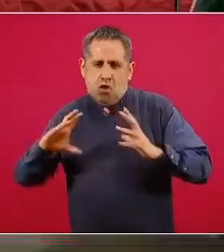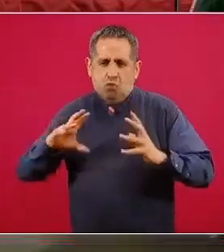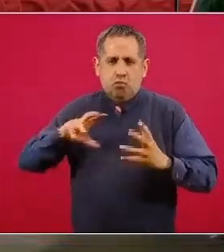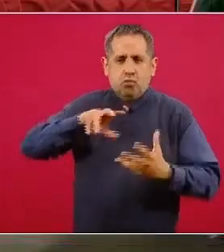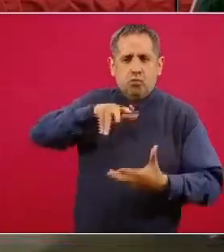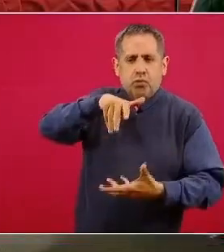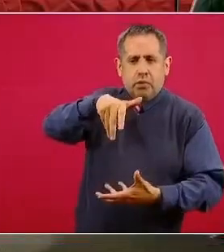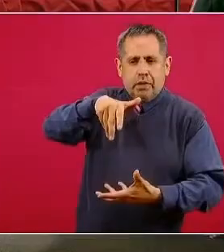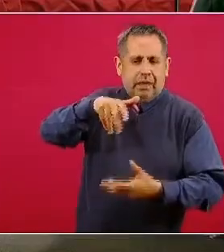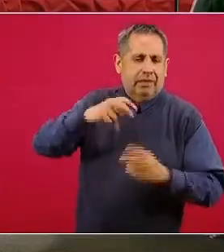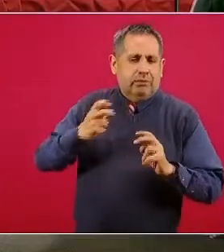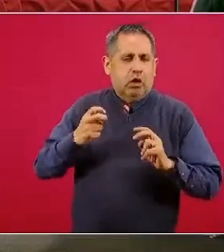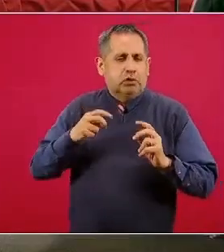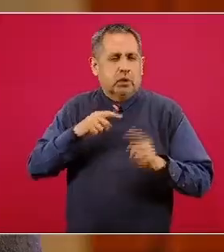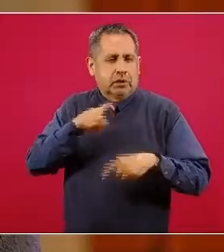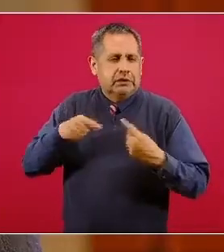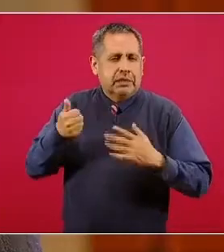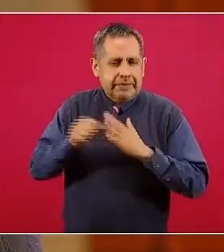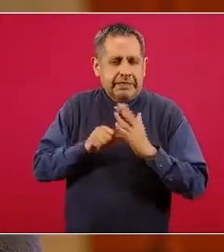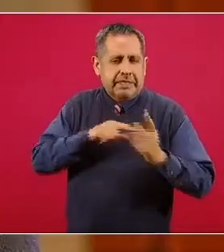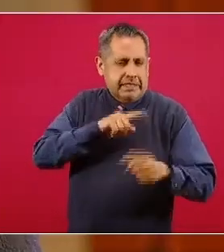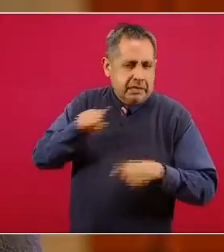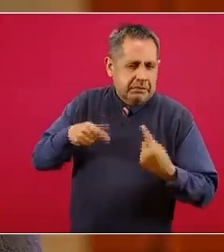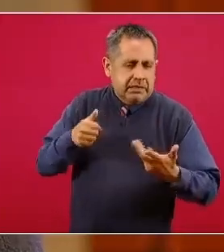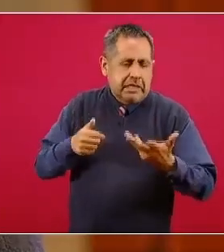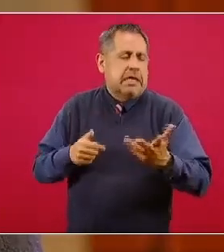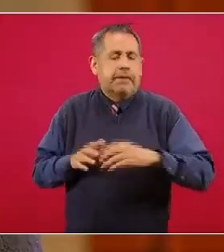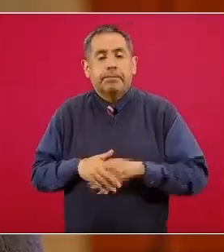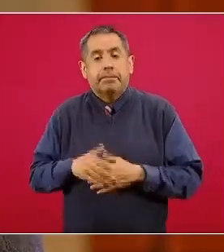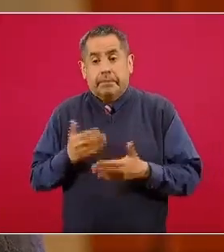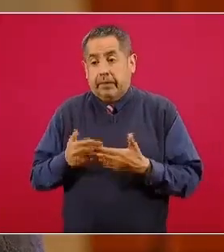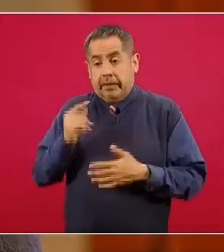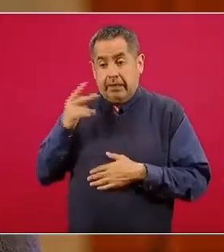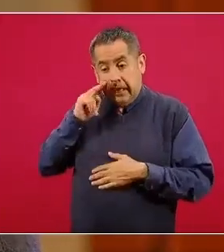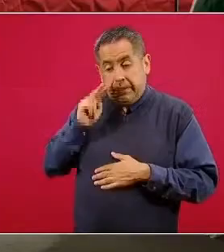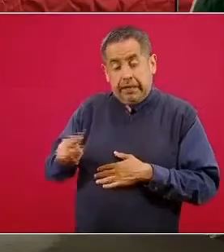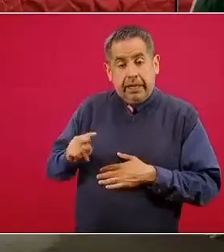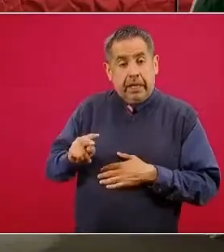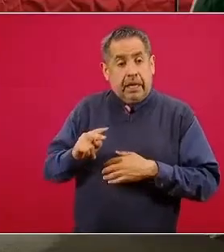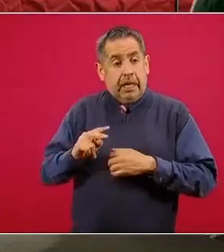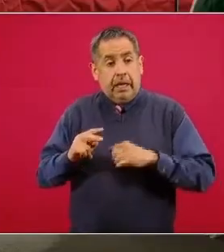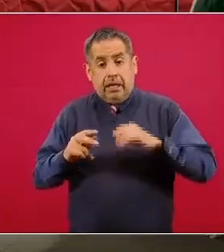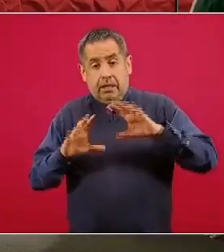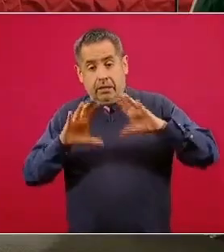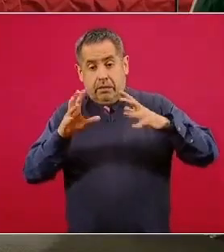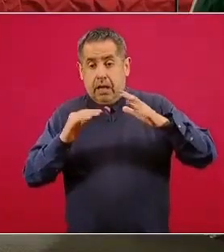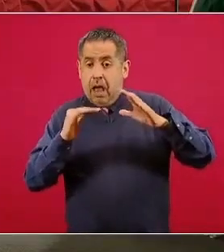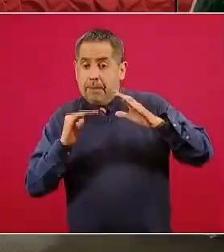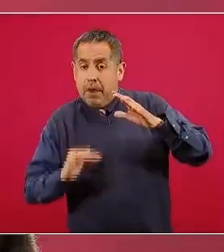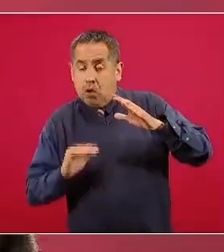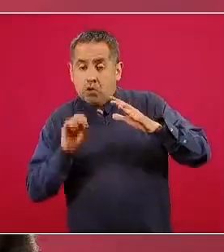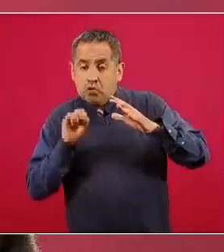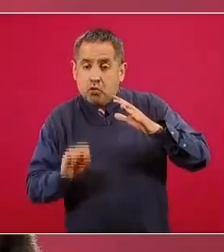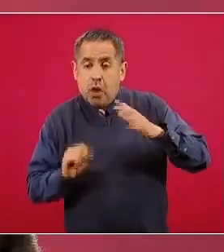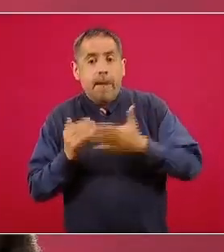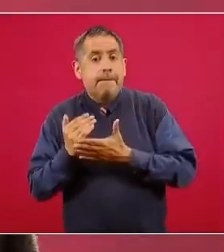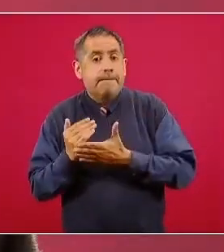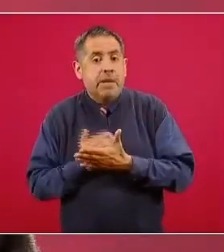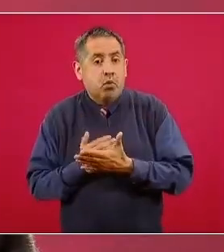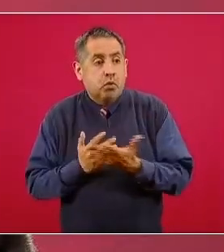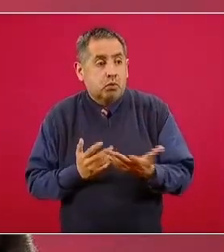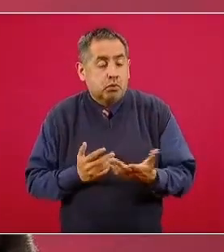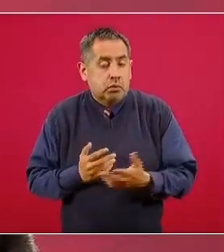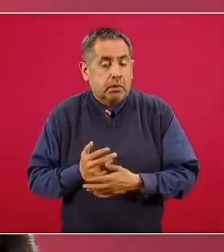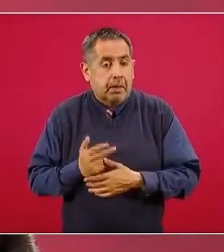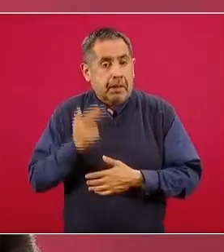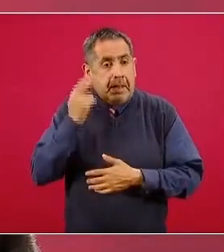que observamos fue que tuvimos en el hemisferio sur, los países del hemisferio sur, menor transmisión. Una de las